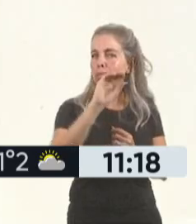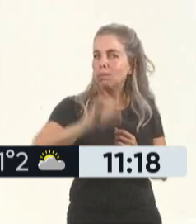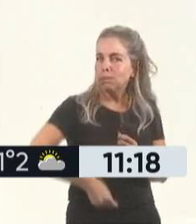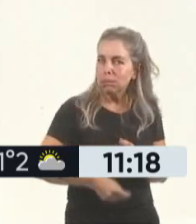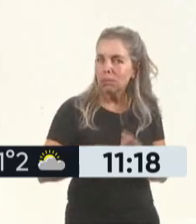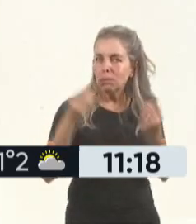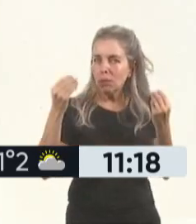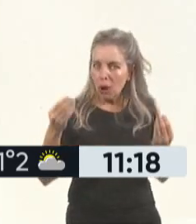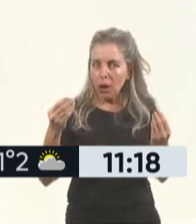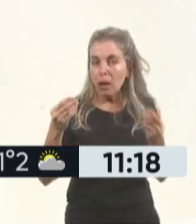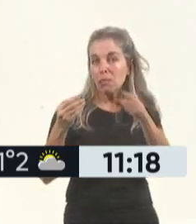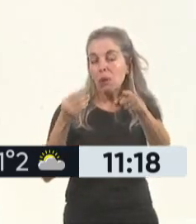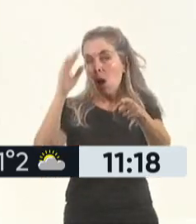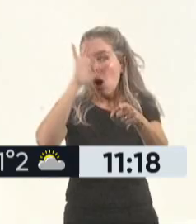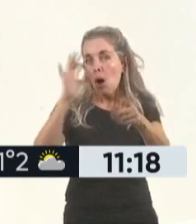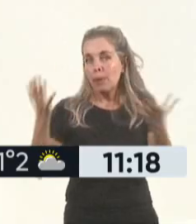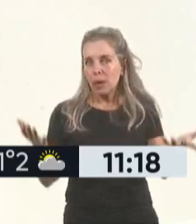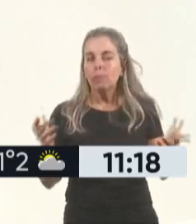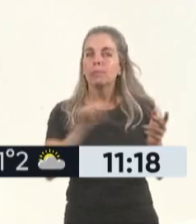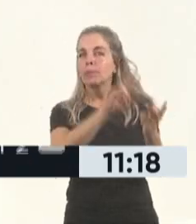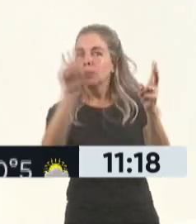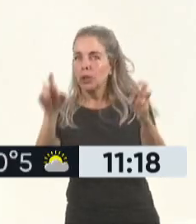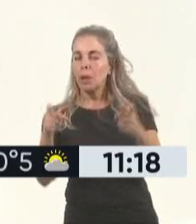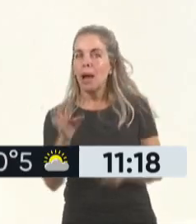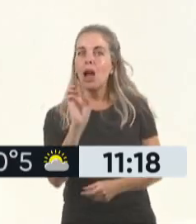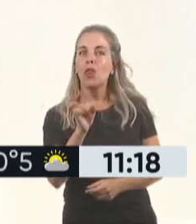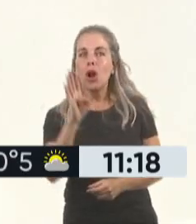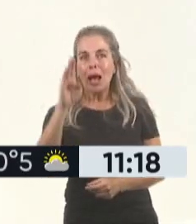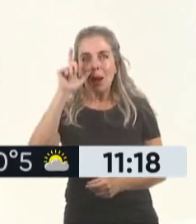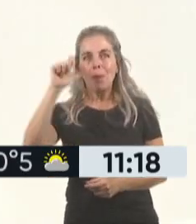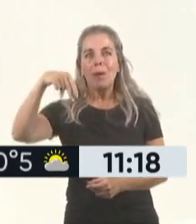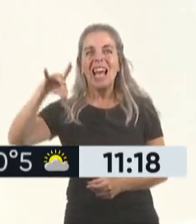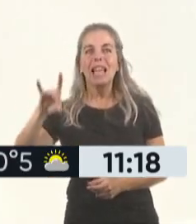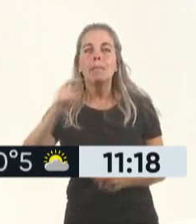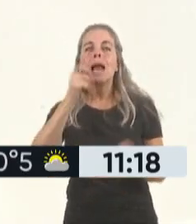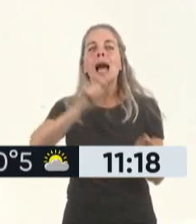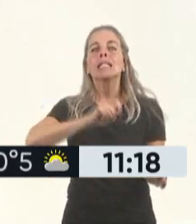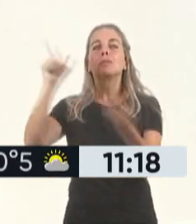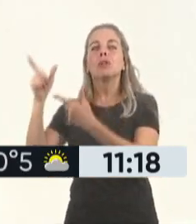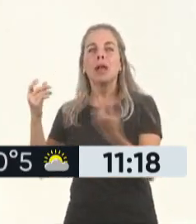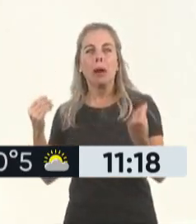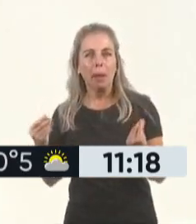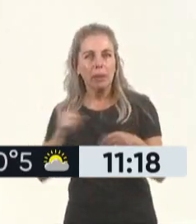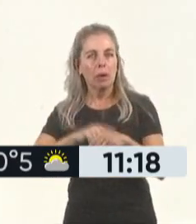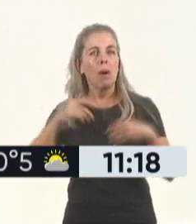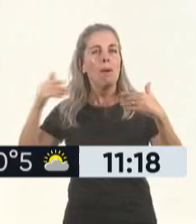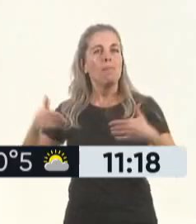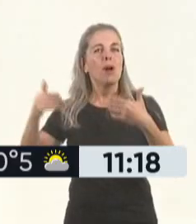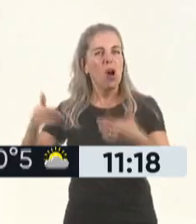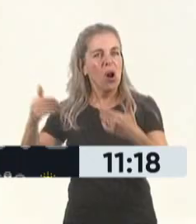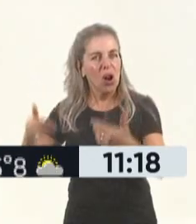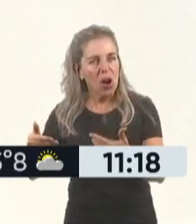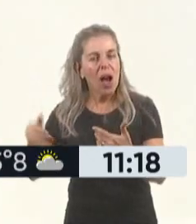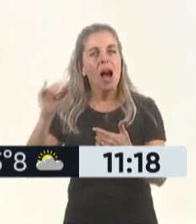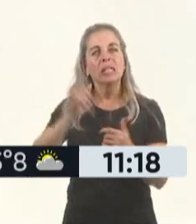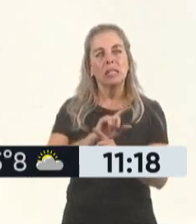Milei, ustedes al respecto. ¿Y qué va a pasar con el tema del dólar blend para los exportadores? Si se va a prorrogar o no, si tienen esa información ya o todavía hay